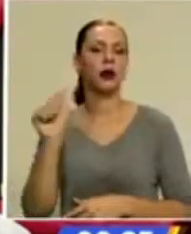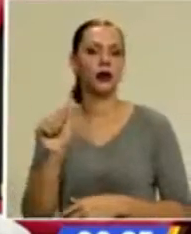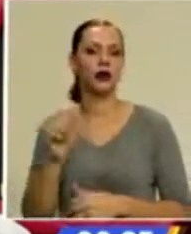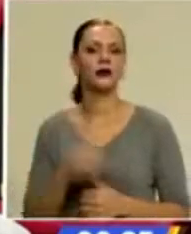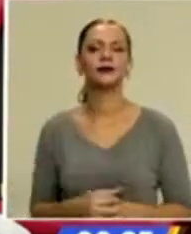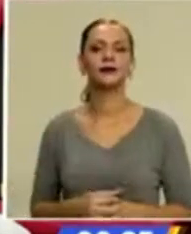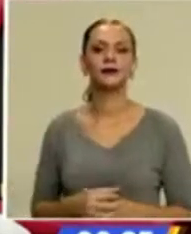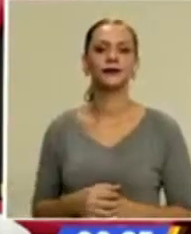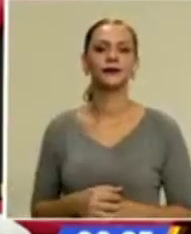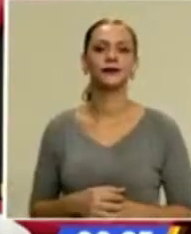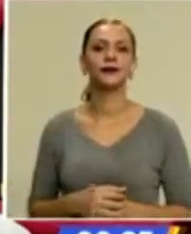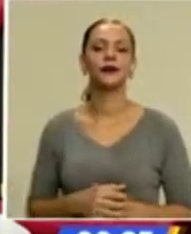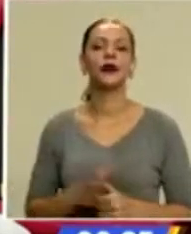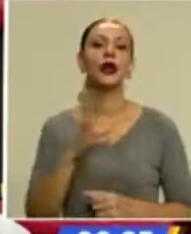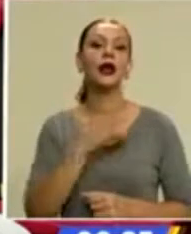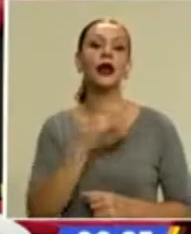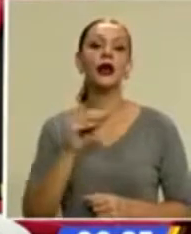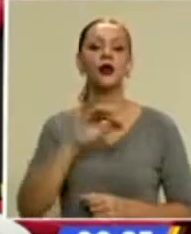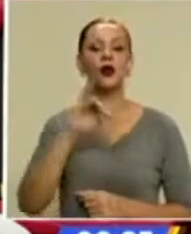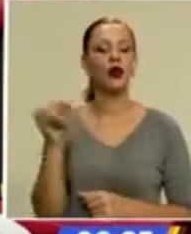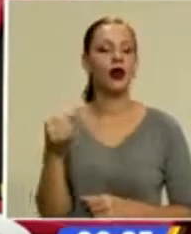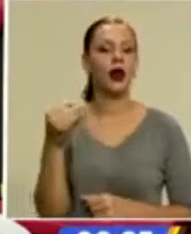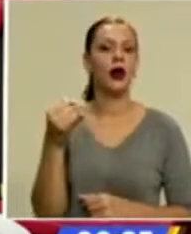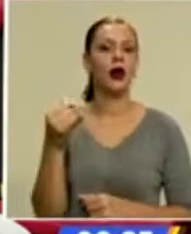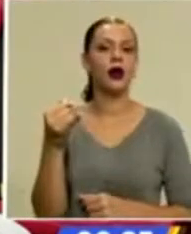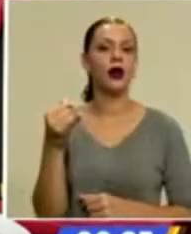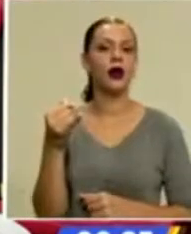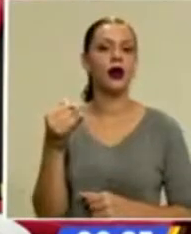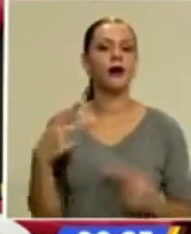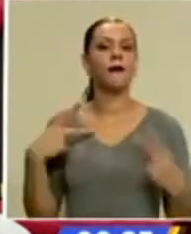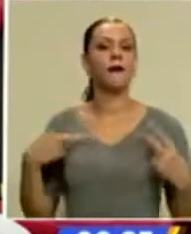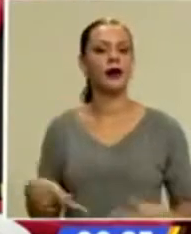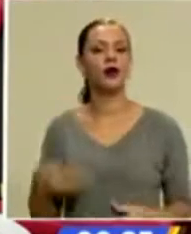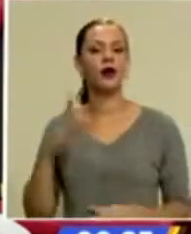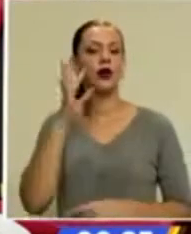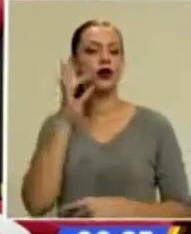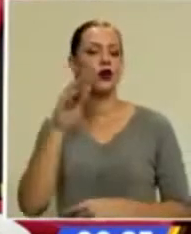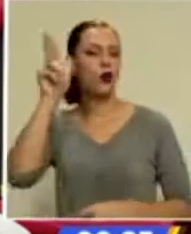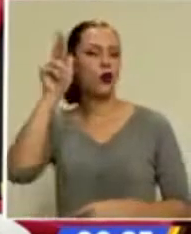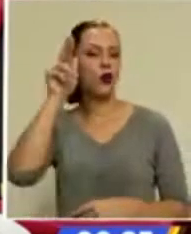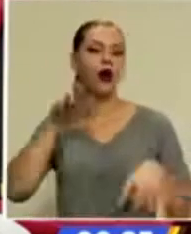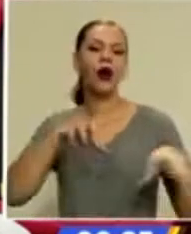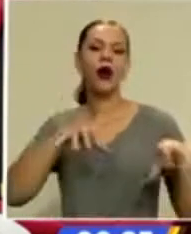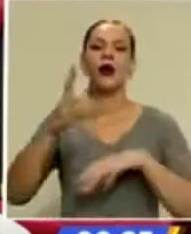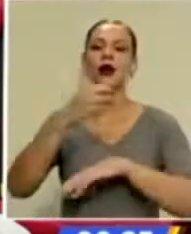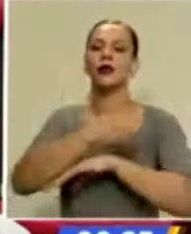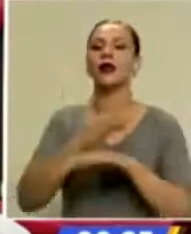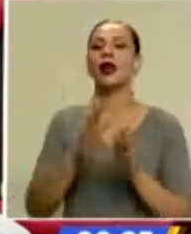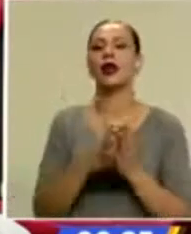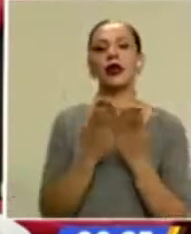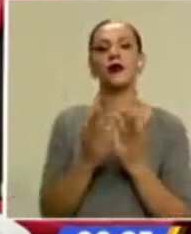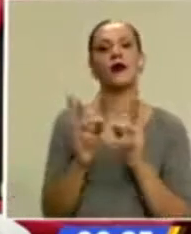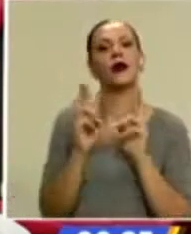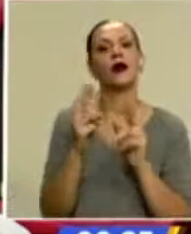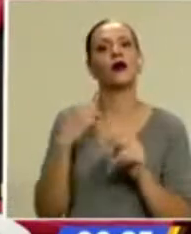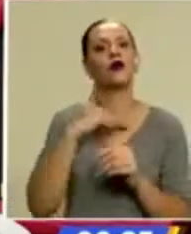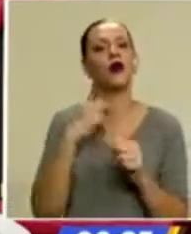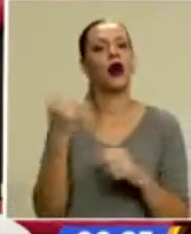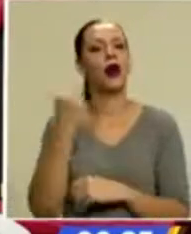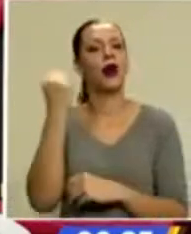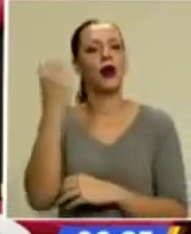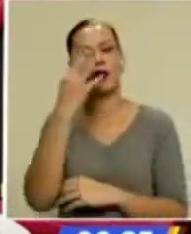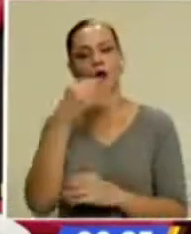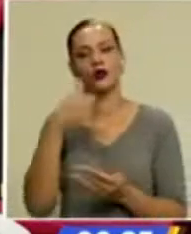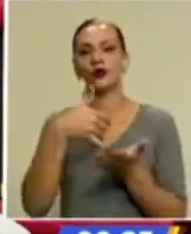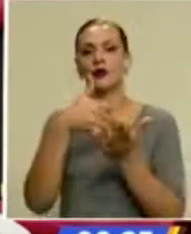Andrés y Julián, vestido de tío conejo. Actividad del día del libro. Esperamos ser los ganadores de ese